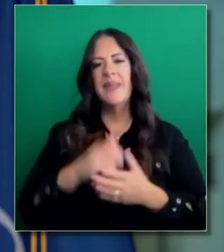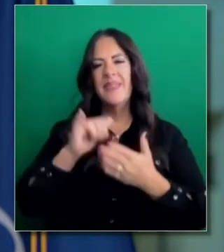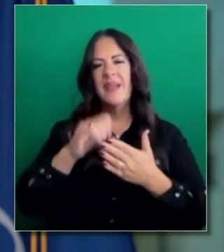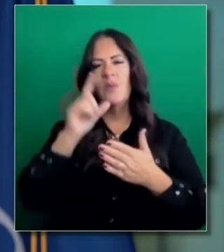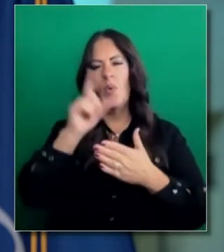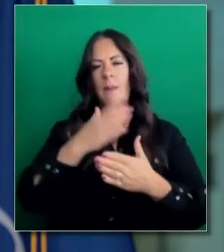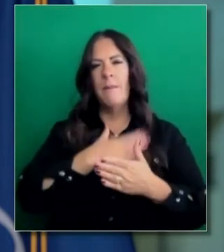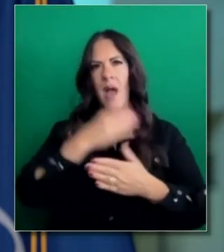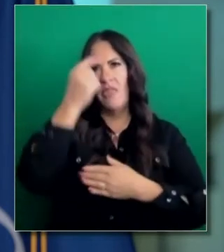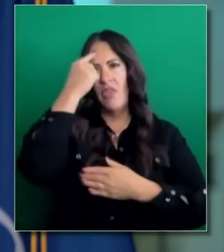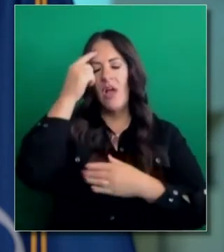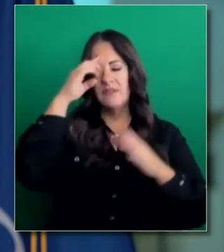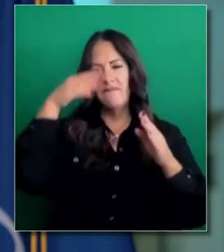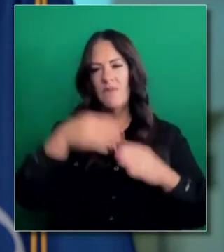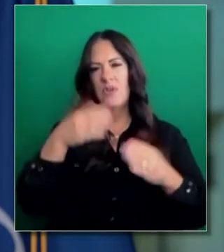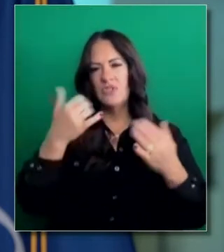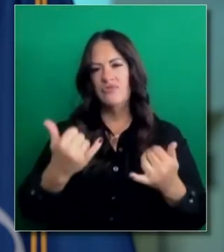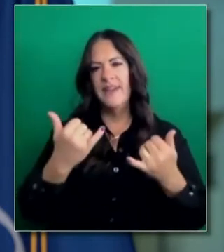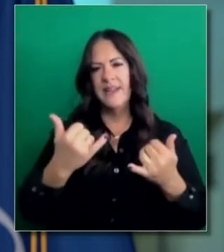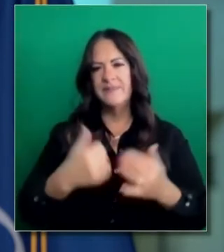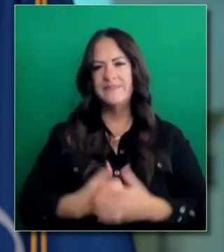energía en este momento